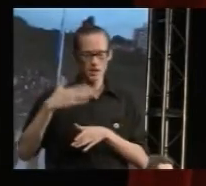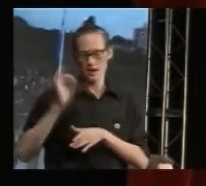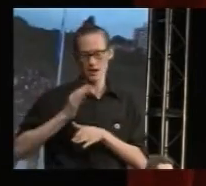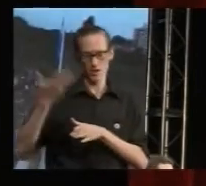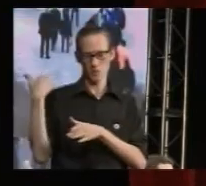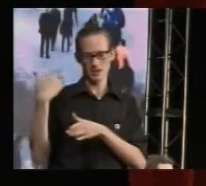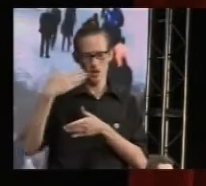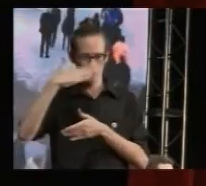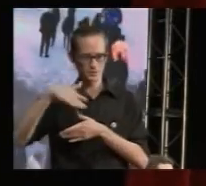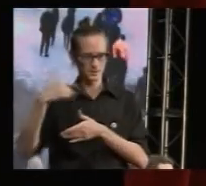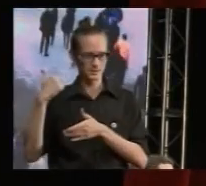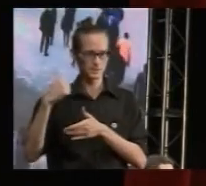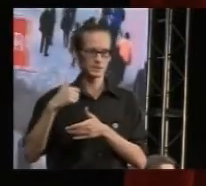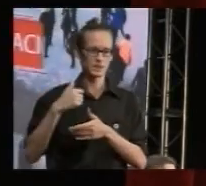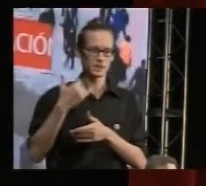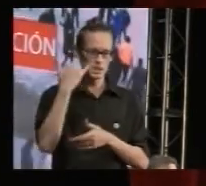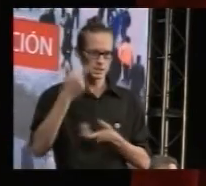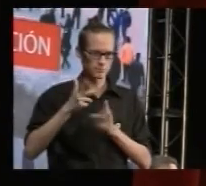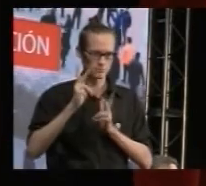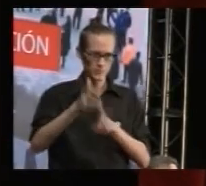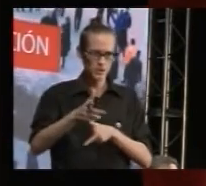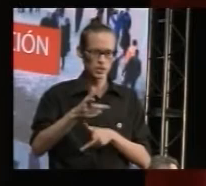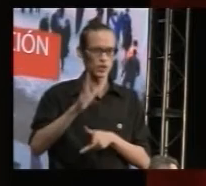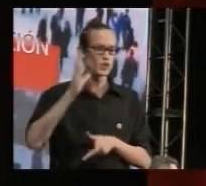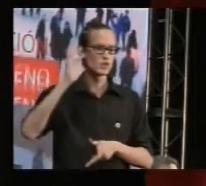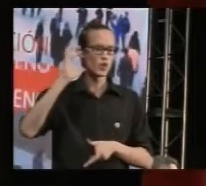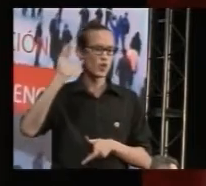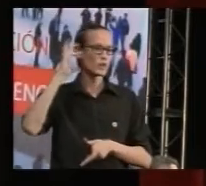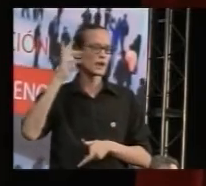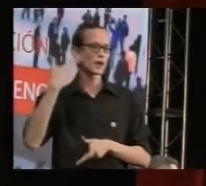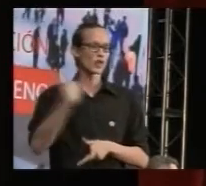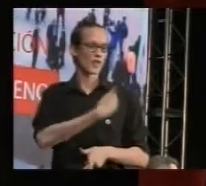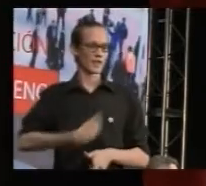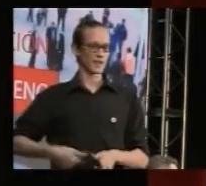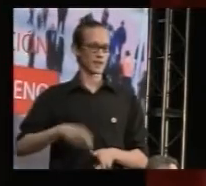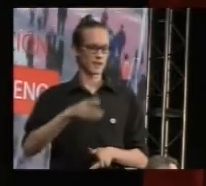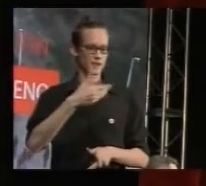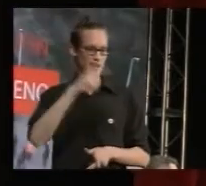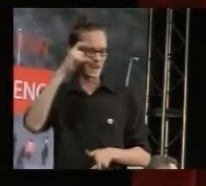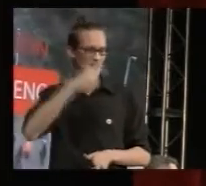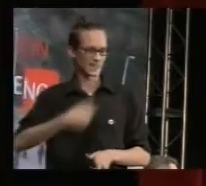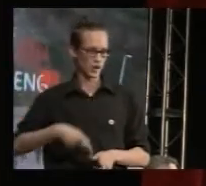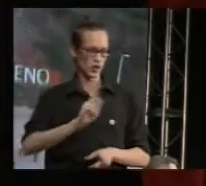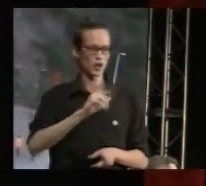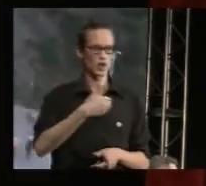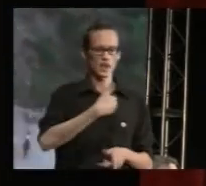dije claramente que inaugurábamos una radio del Estado, no una radio del gobierno, y la pluralidad de esta radio